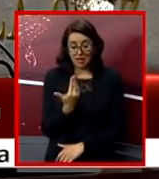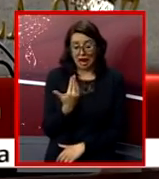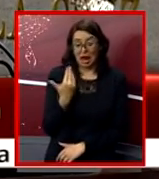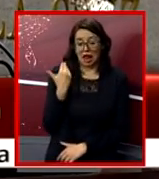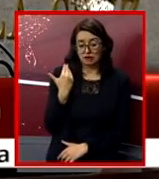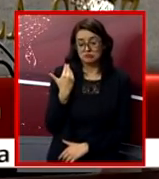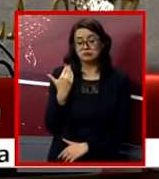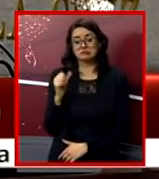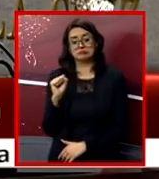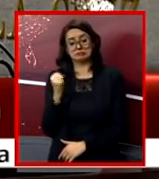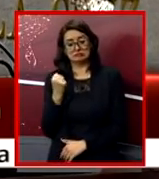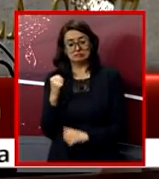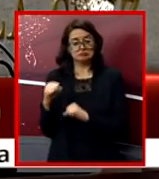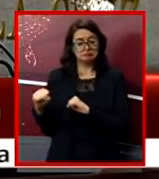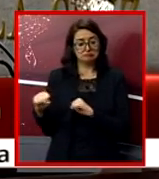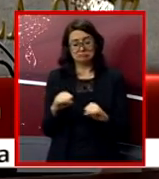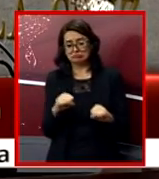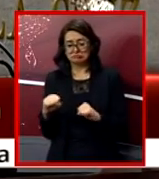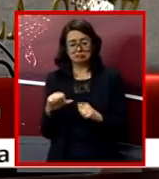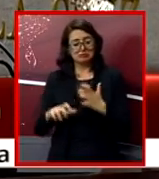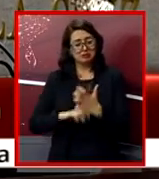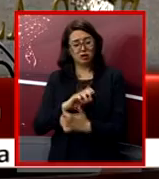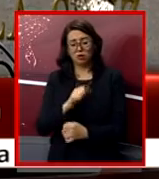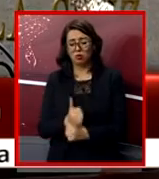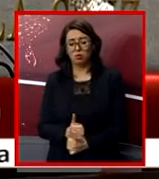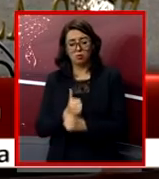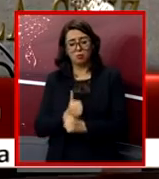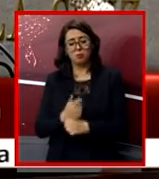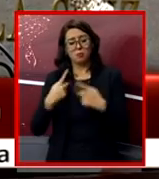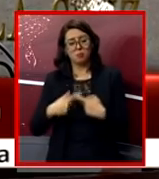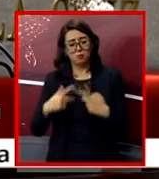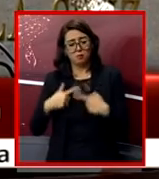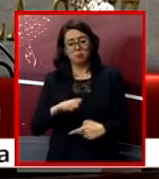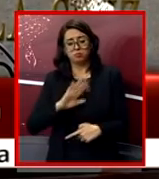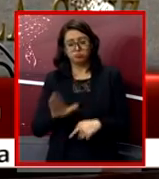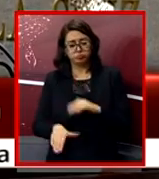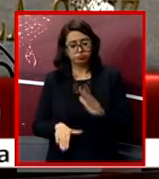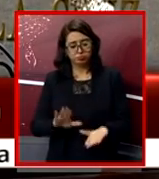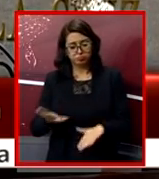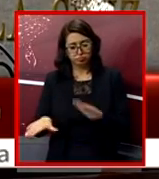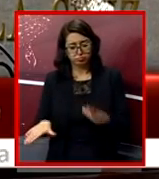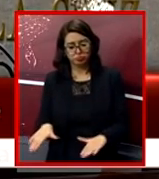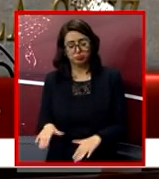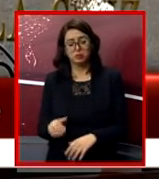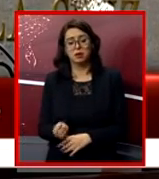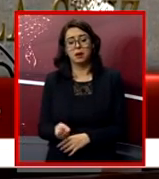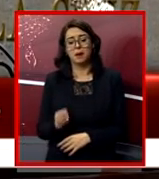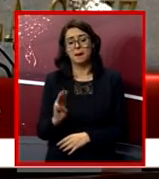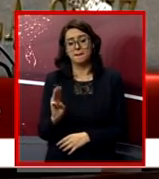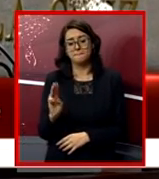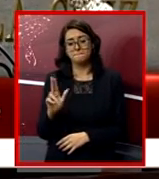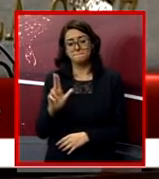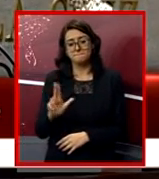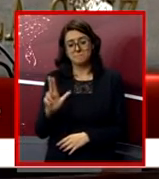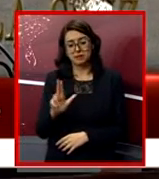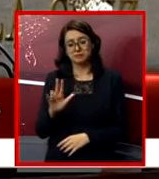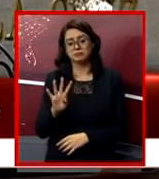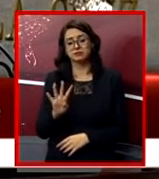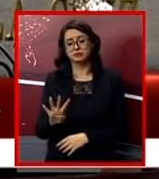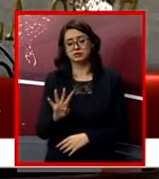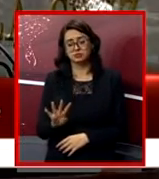vida con motivo de esta tragedia reflejada en un sismo el pasado martes 19 de